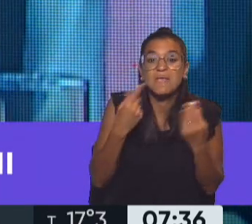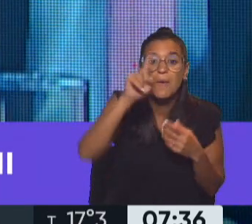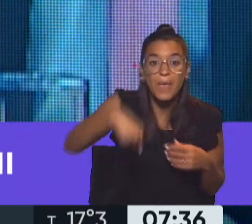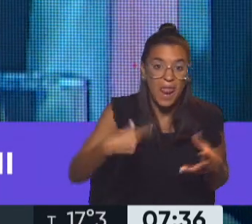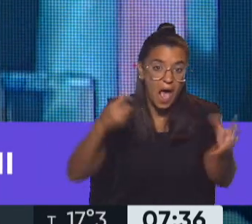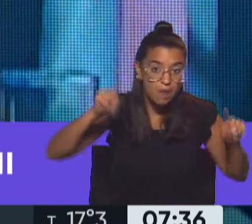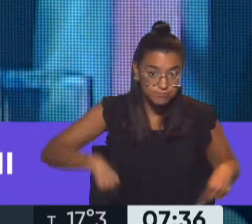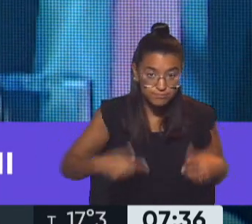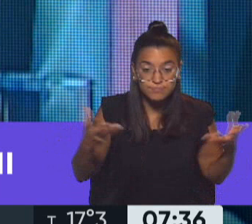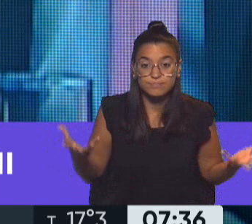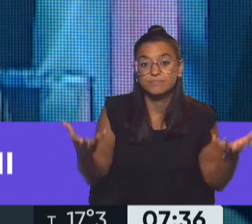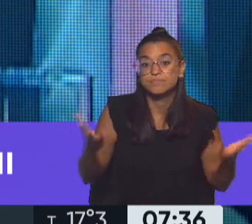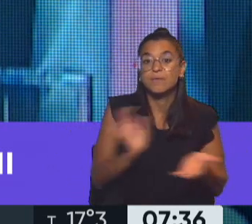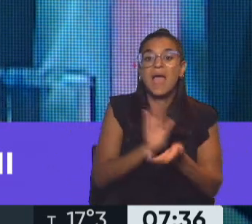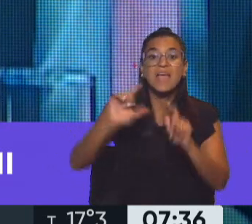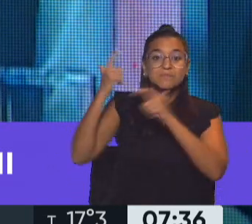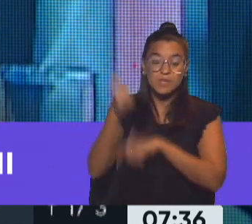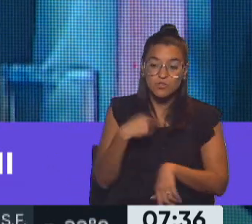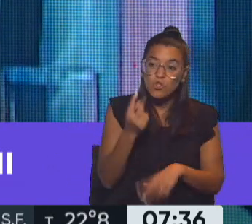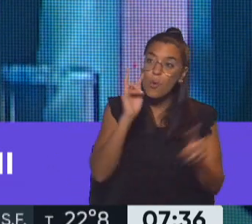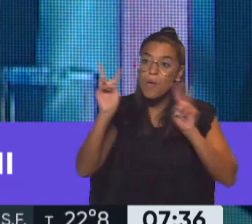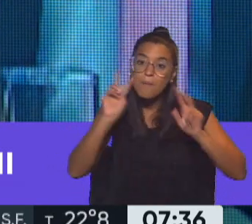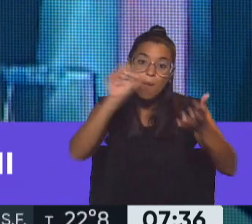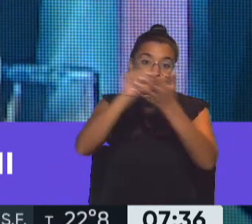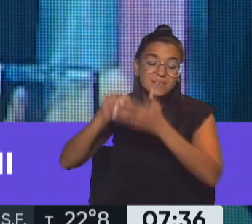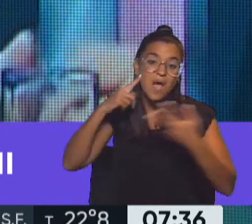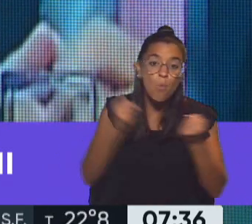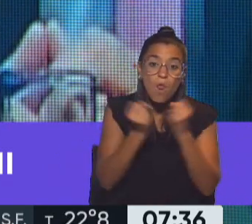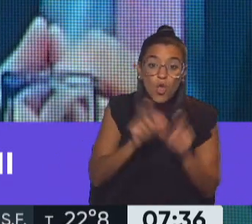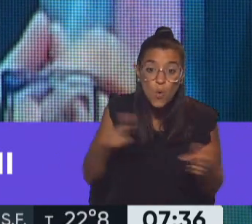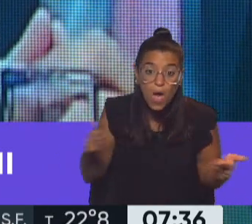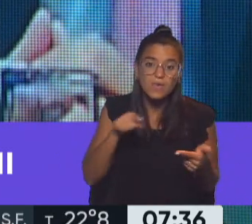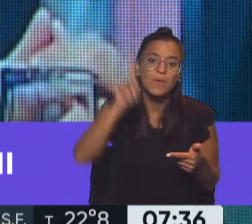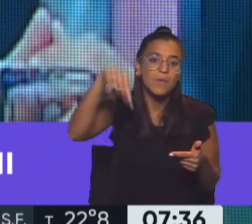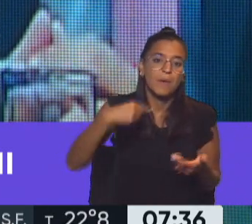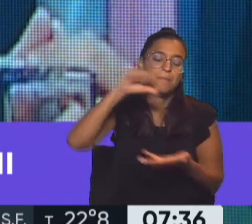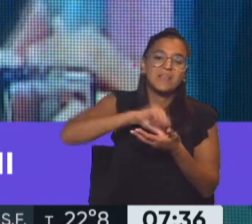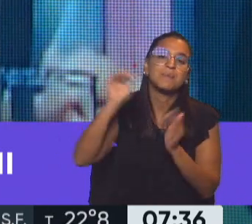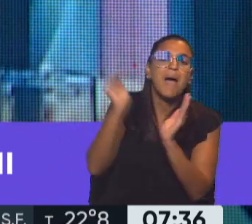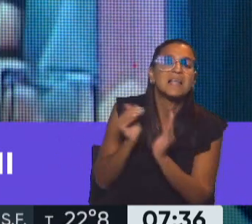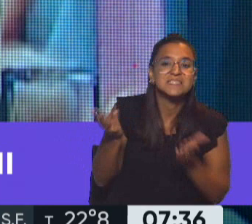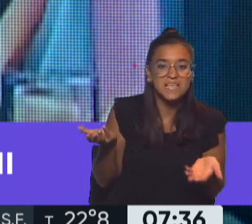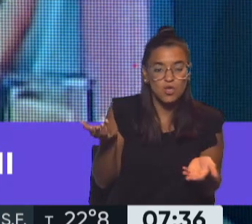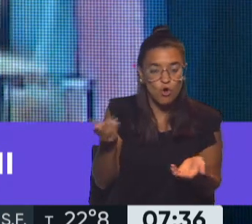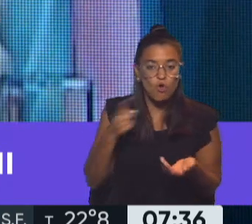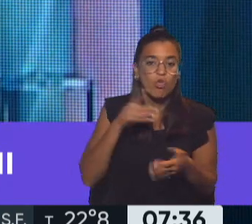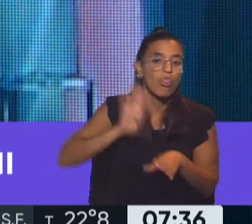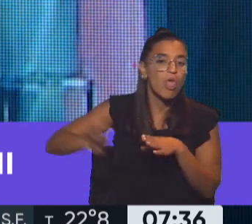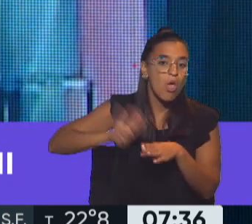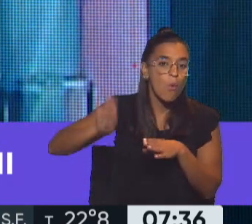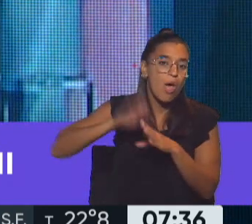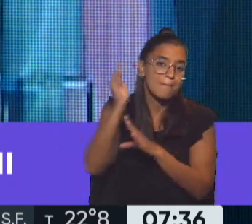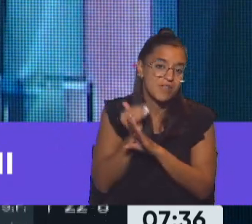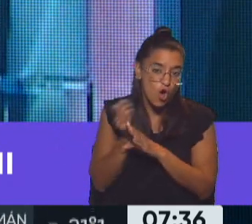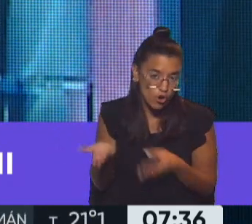tener. Las experiencias que vemos de países que no acordaron con el FMI son países mucho más chicos y con una deuda con el fondo también mucho